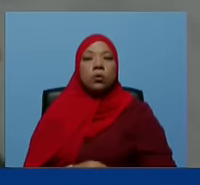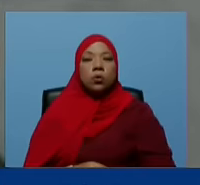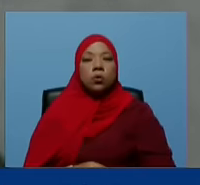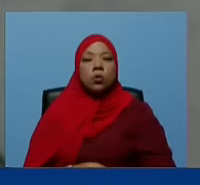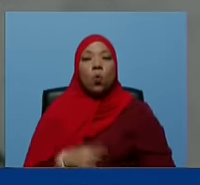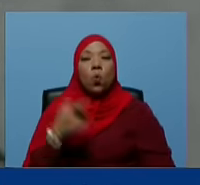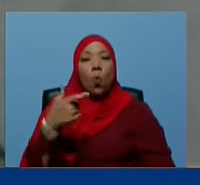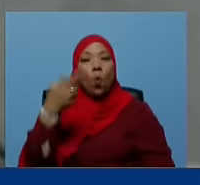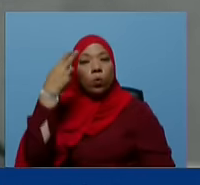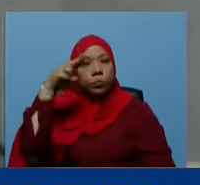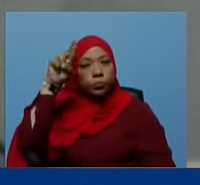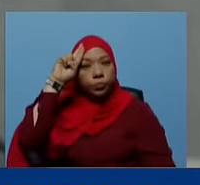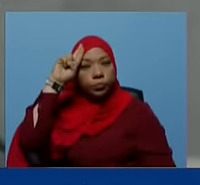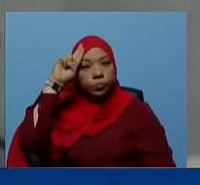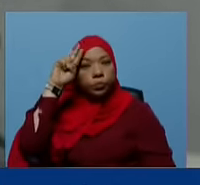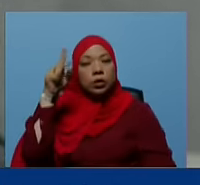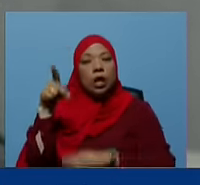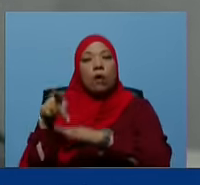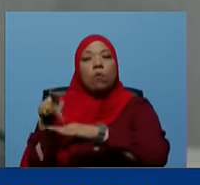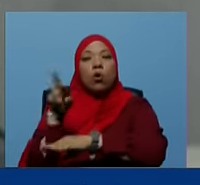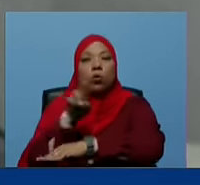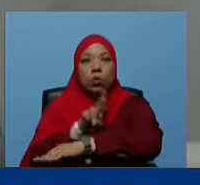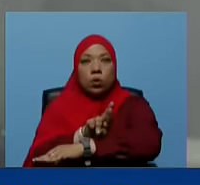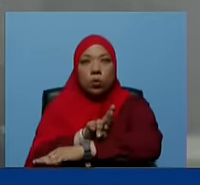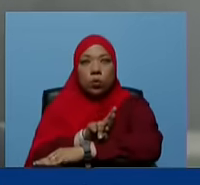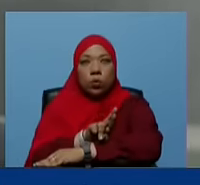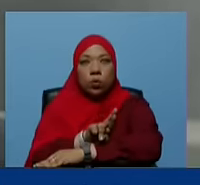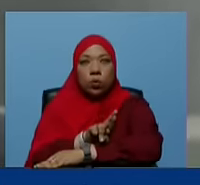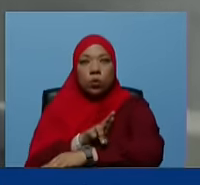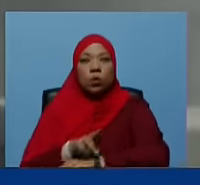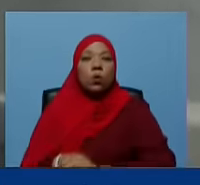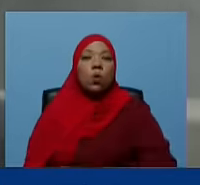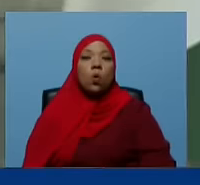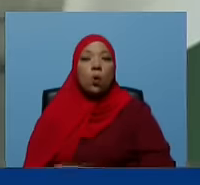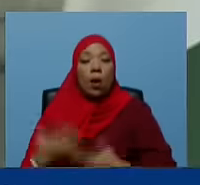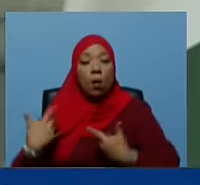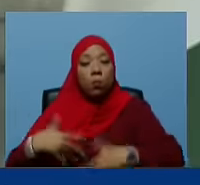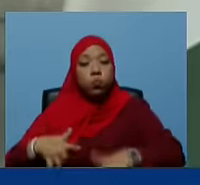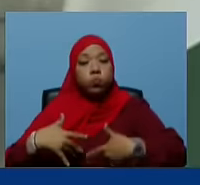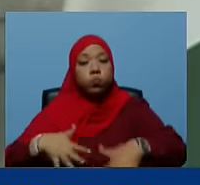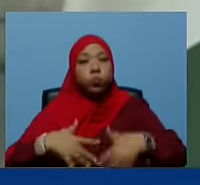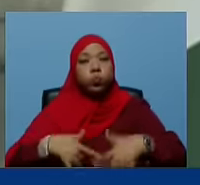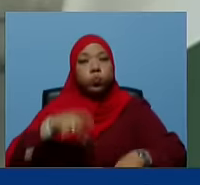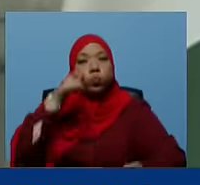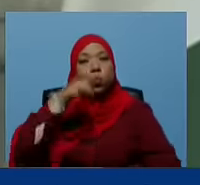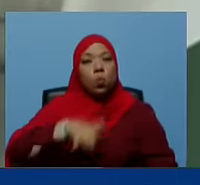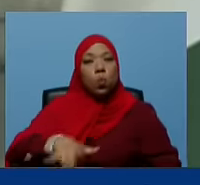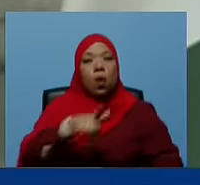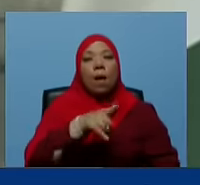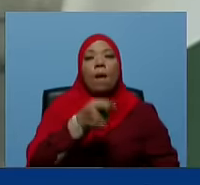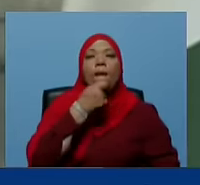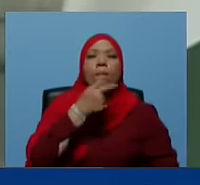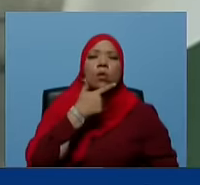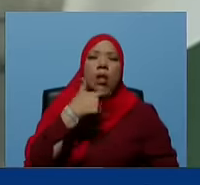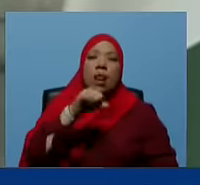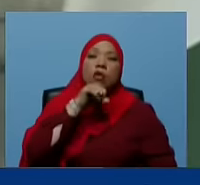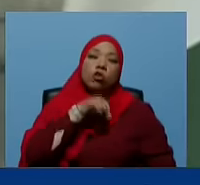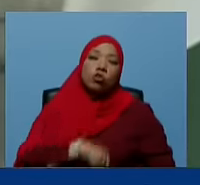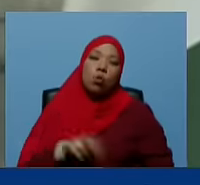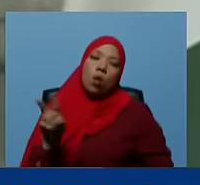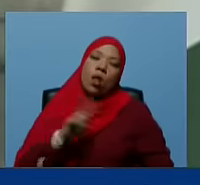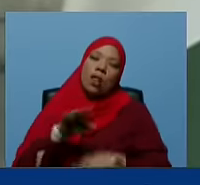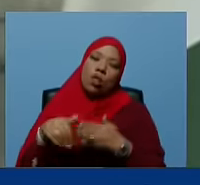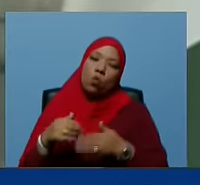cubanos, puertorriqueños. Es el ejército popular más hermoso que ha existido en la historia de nuestra